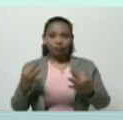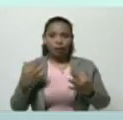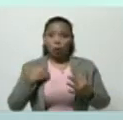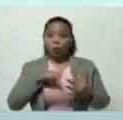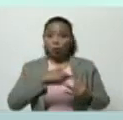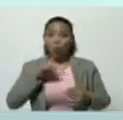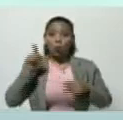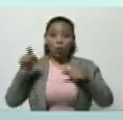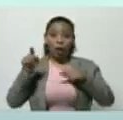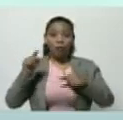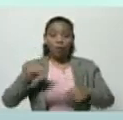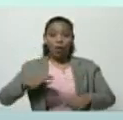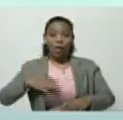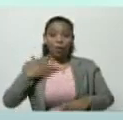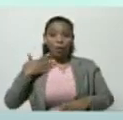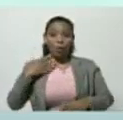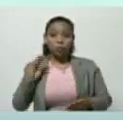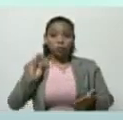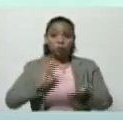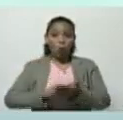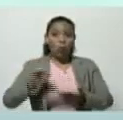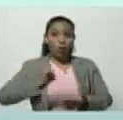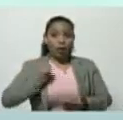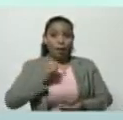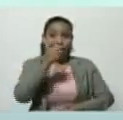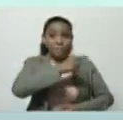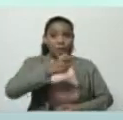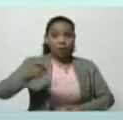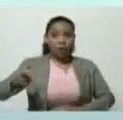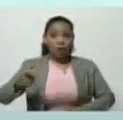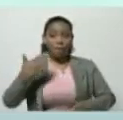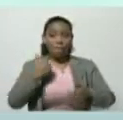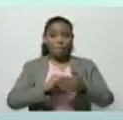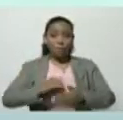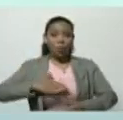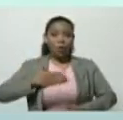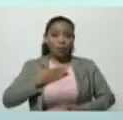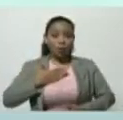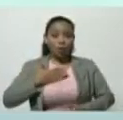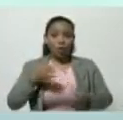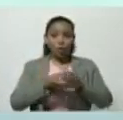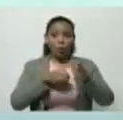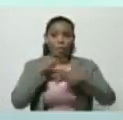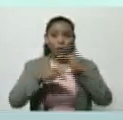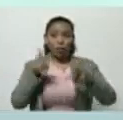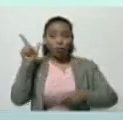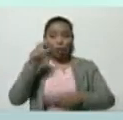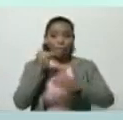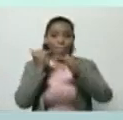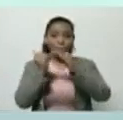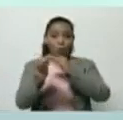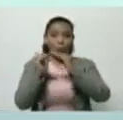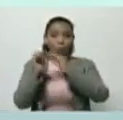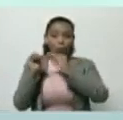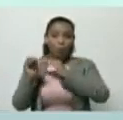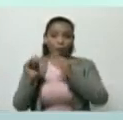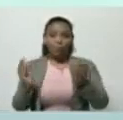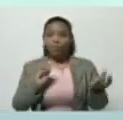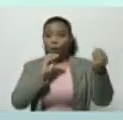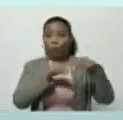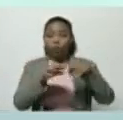Nosotros por allí vamos a poder ubicar a cualquier persona, vamos a poder del partido enviarle un mensaje de acuerdo a